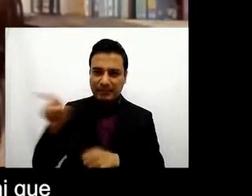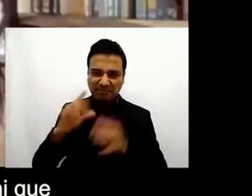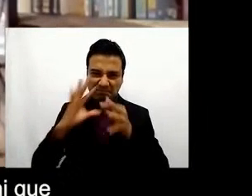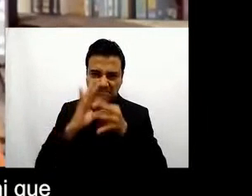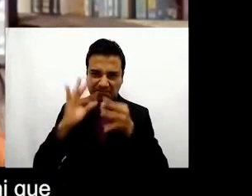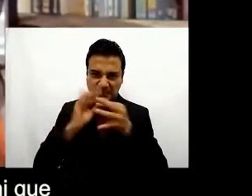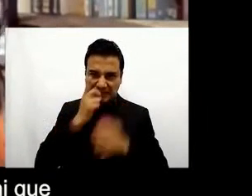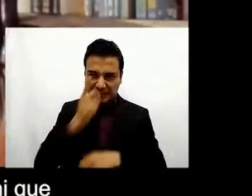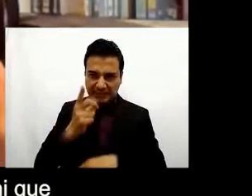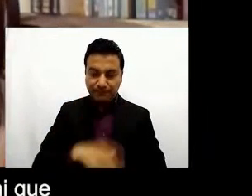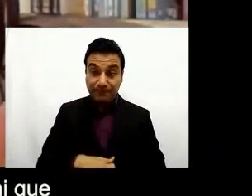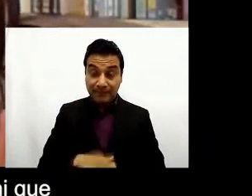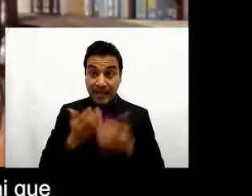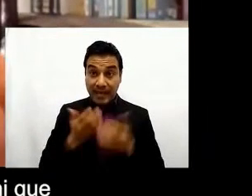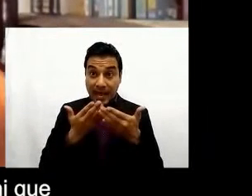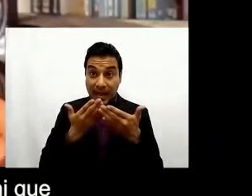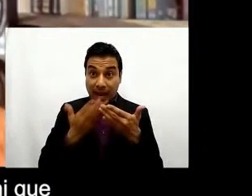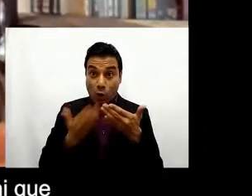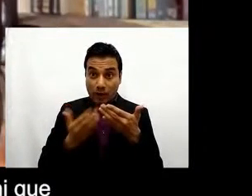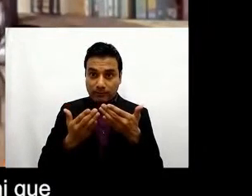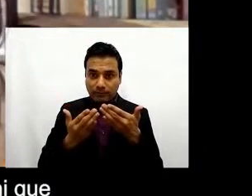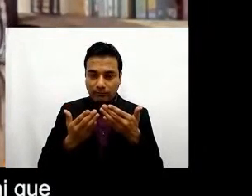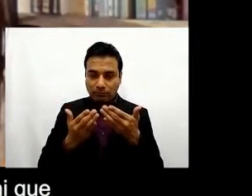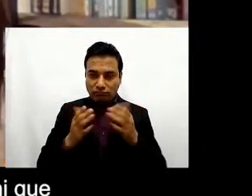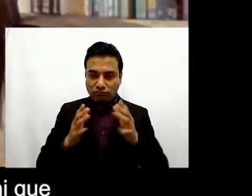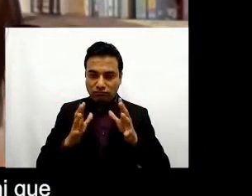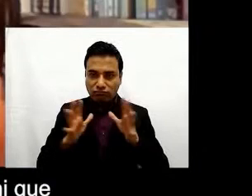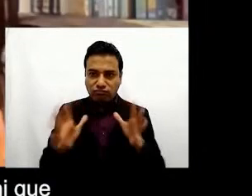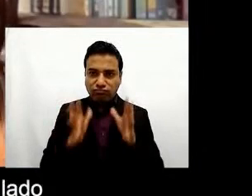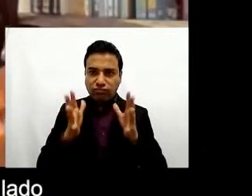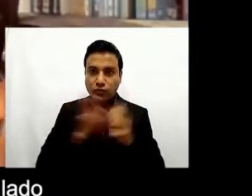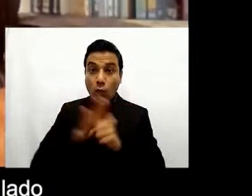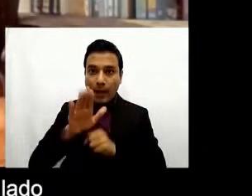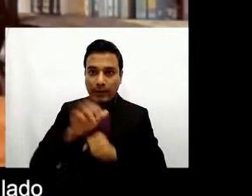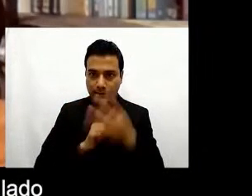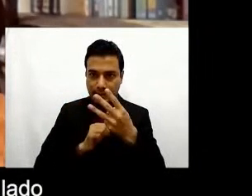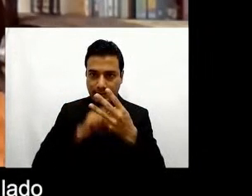actualmente orientan a estas acciones son cuando menos tres,